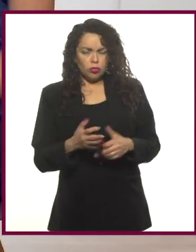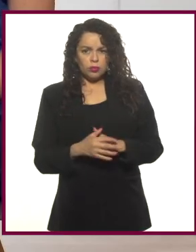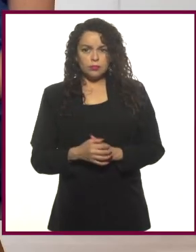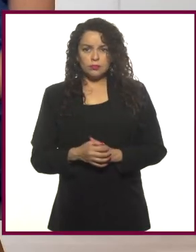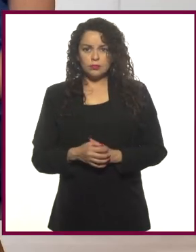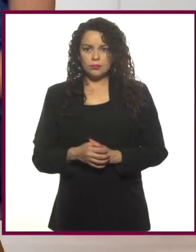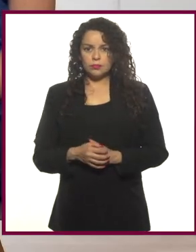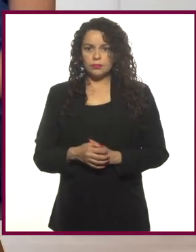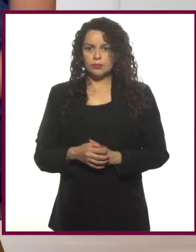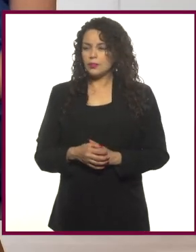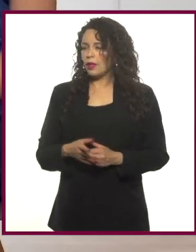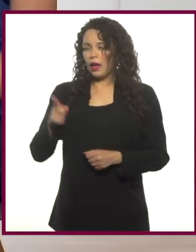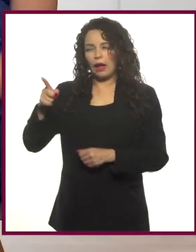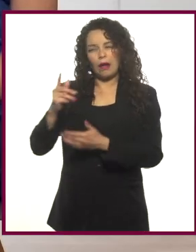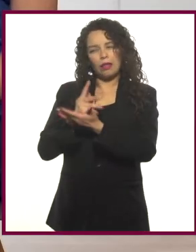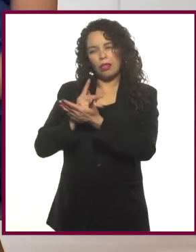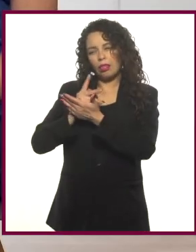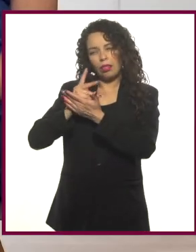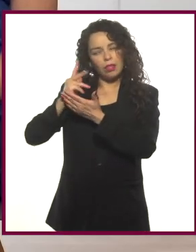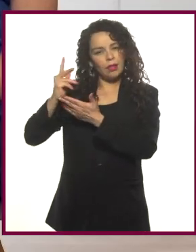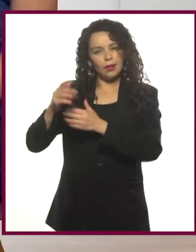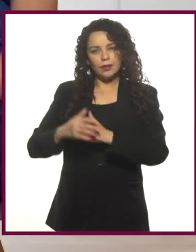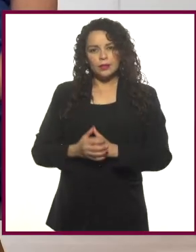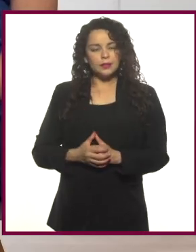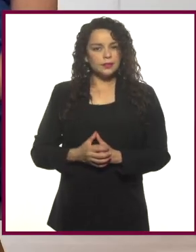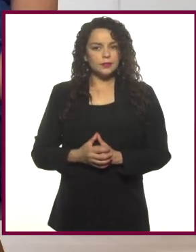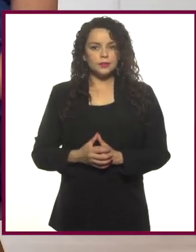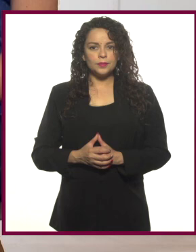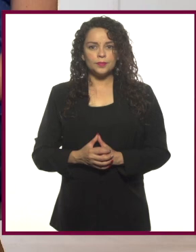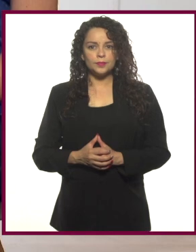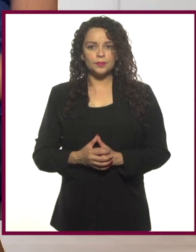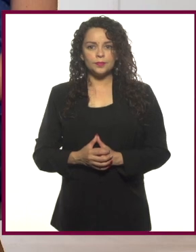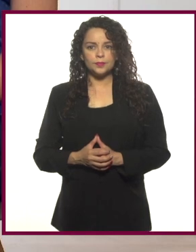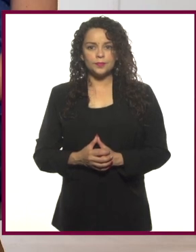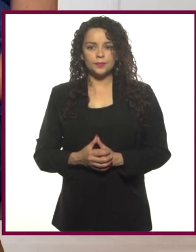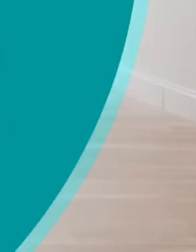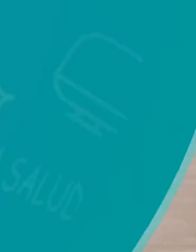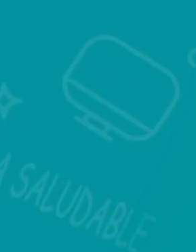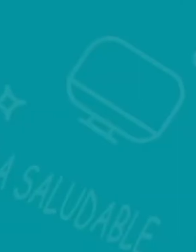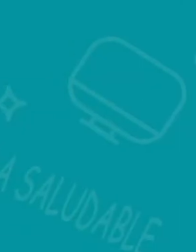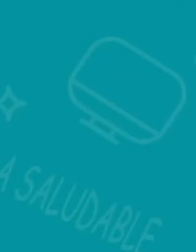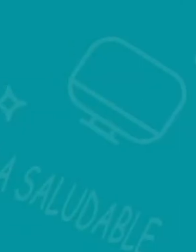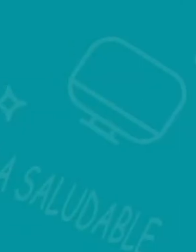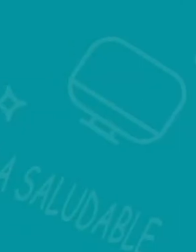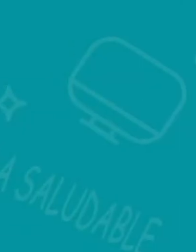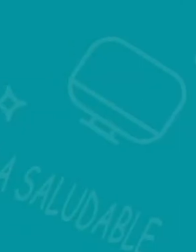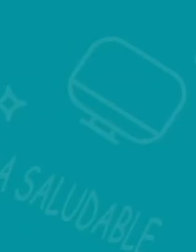todo. Ay, oye, no exageres. Todo un programa.